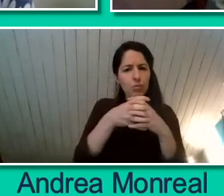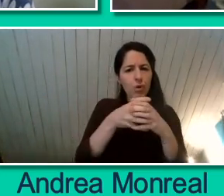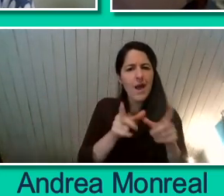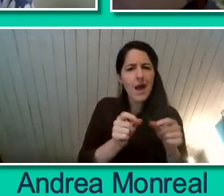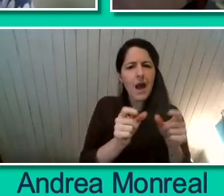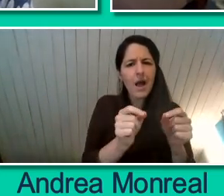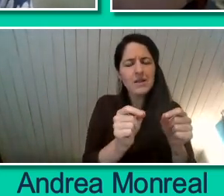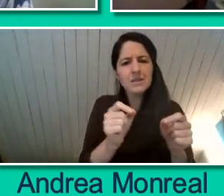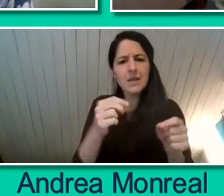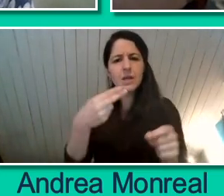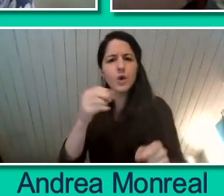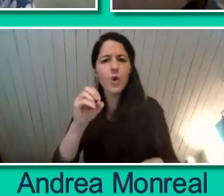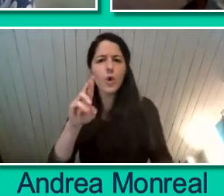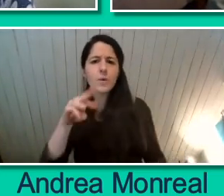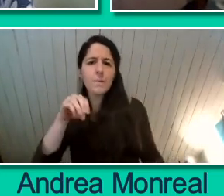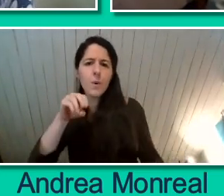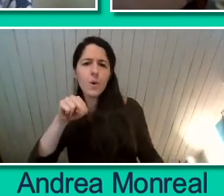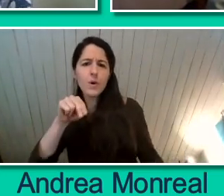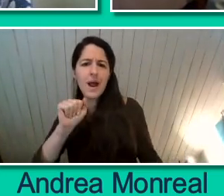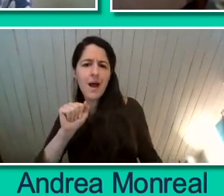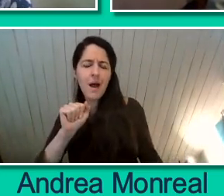No todos los tumores